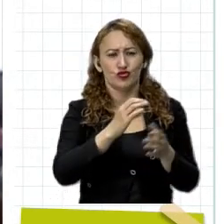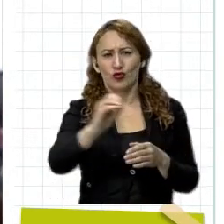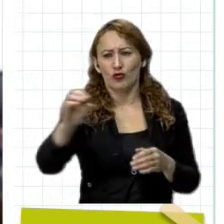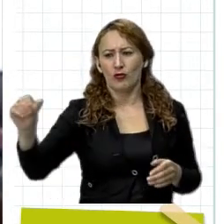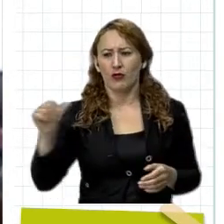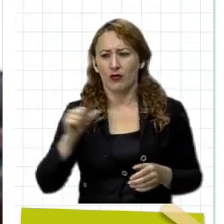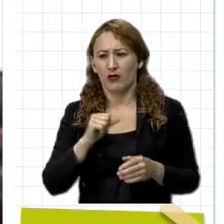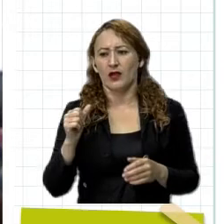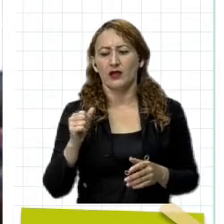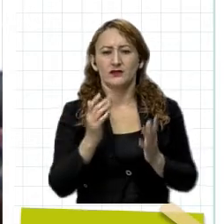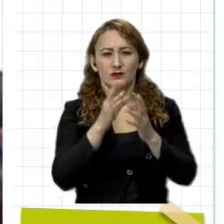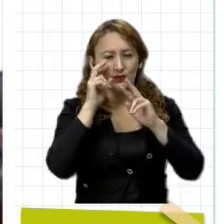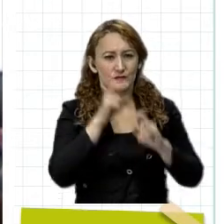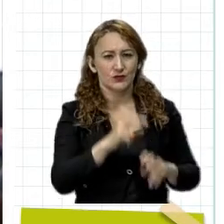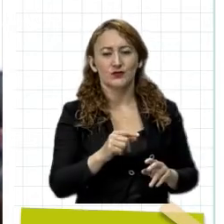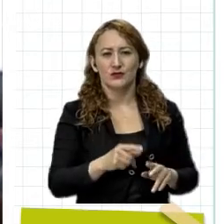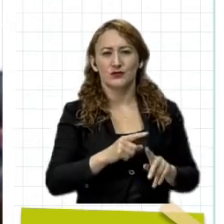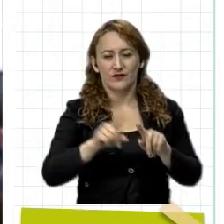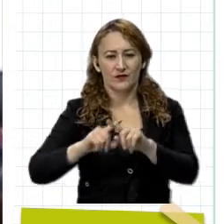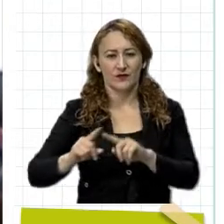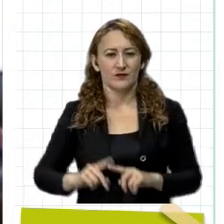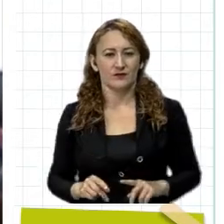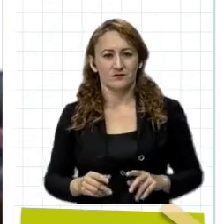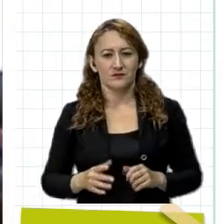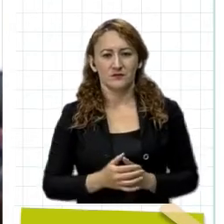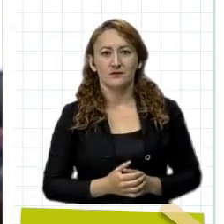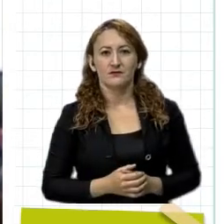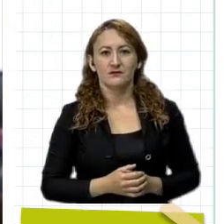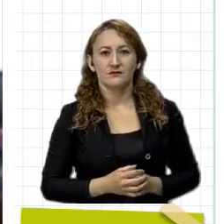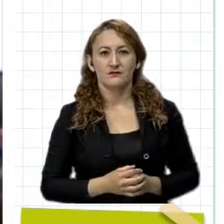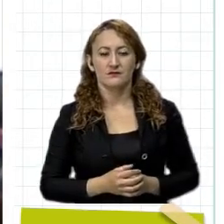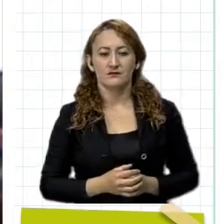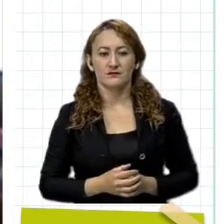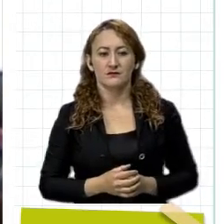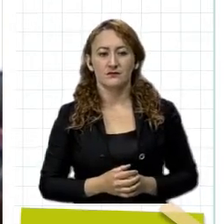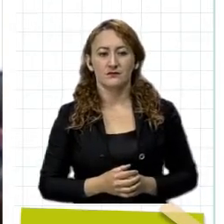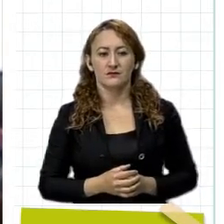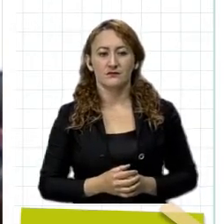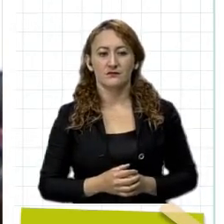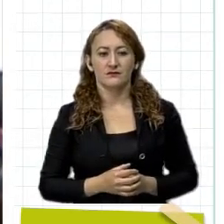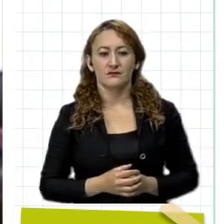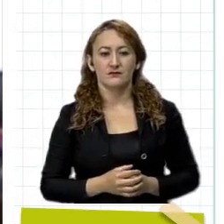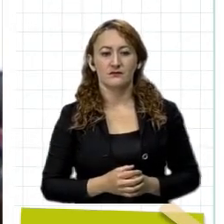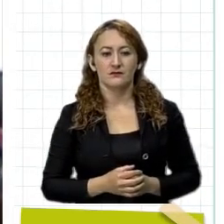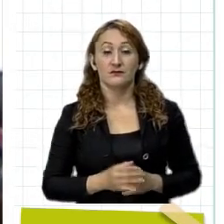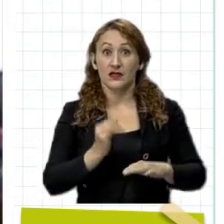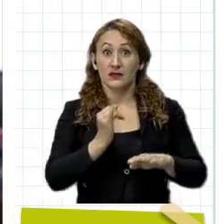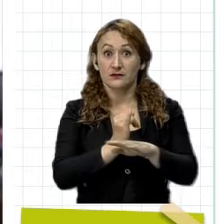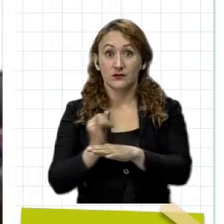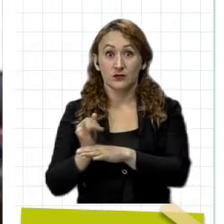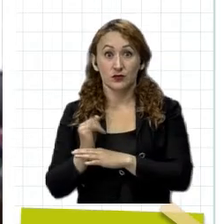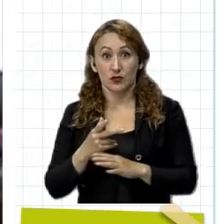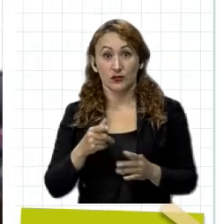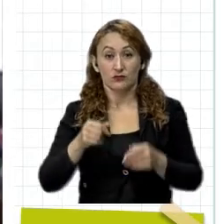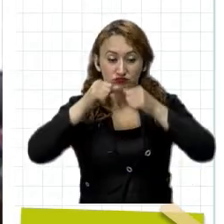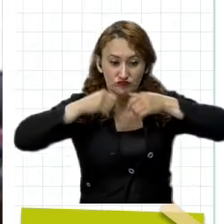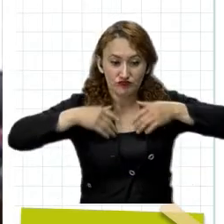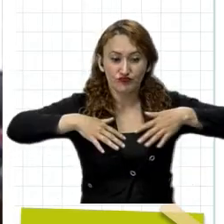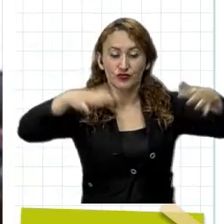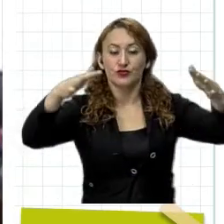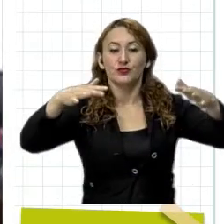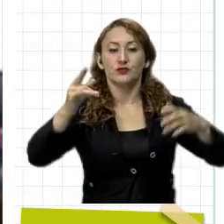distintos estudios realizados al respecto. Si bien las universidades son instituciones que proclaman la diversidad